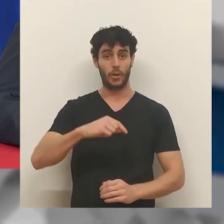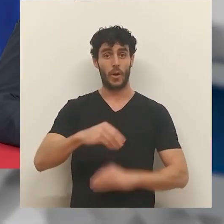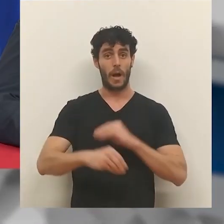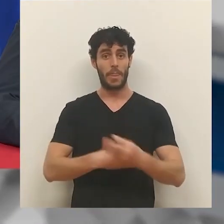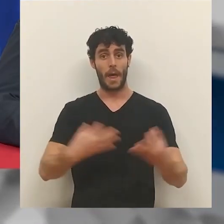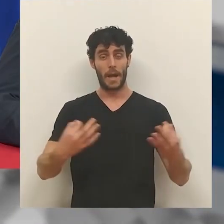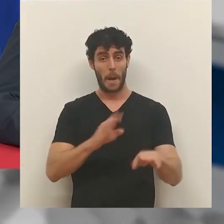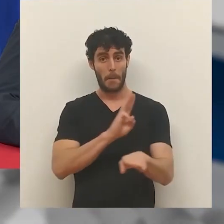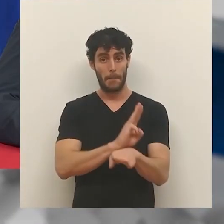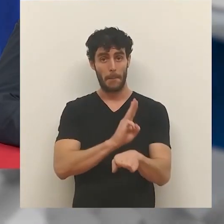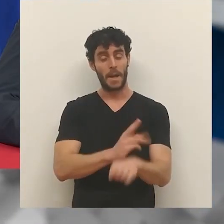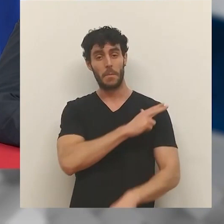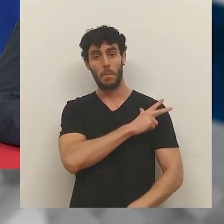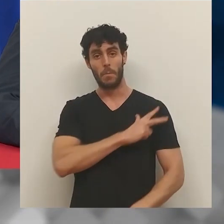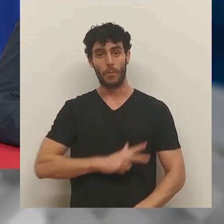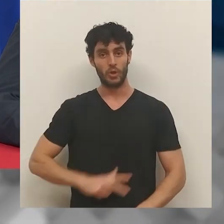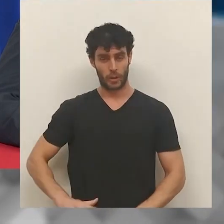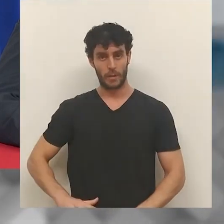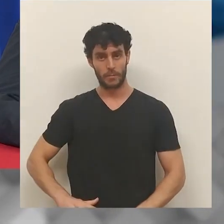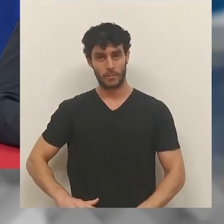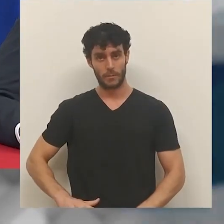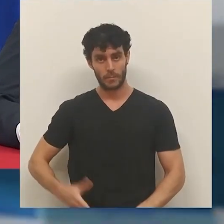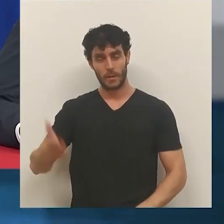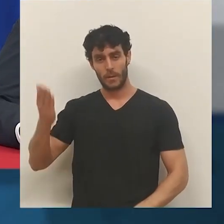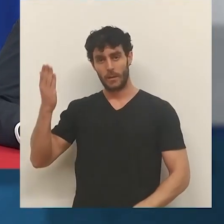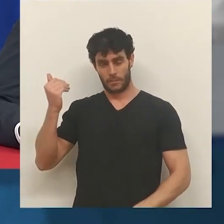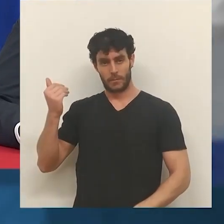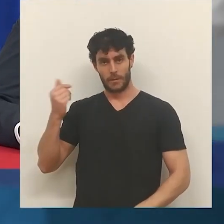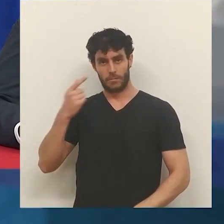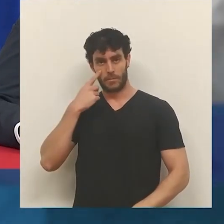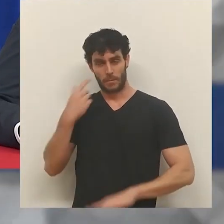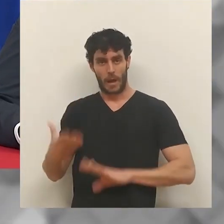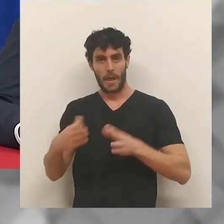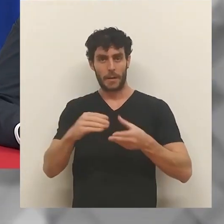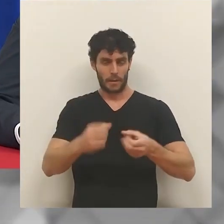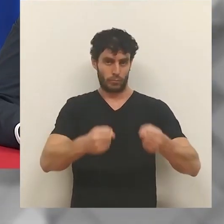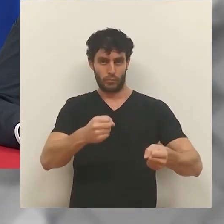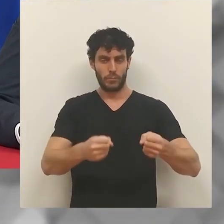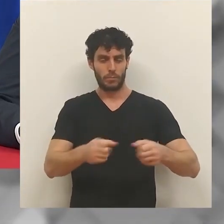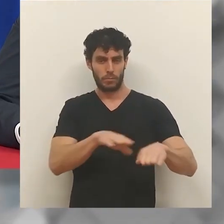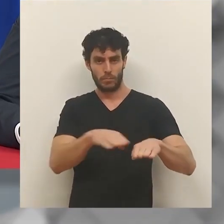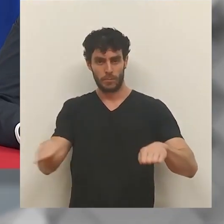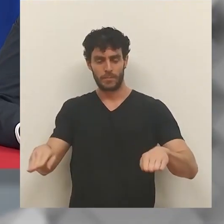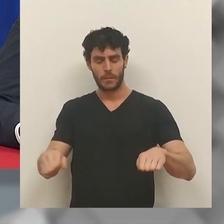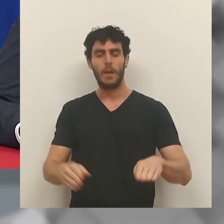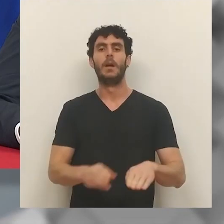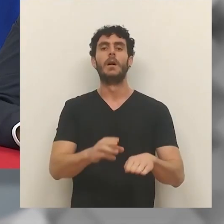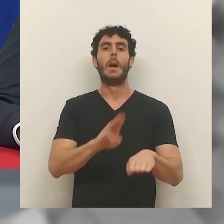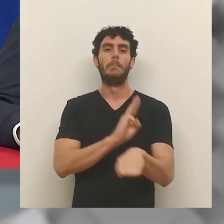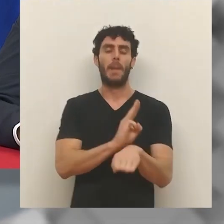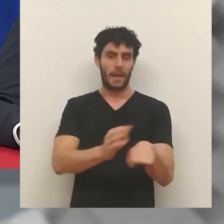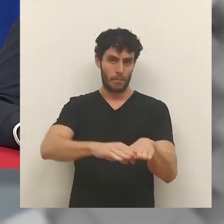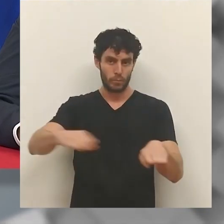Vamos a habilitar un aparcamiento provisional donde antes estaban las társenas de los autos.